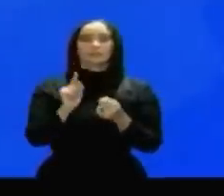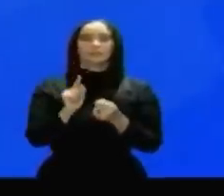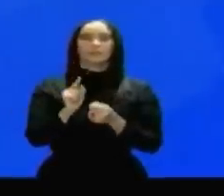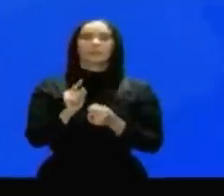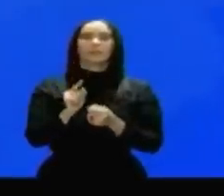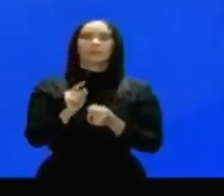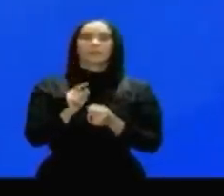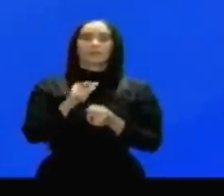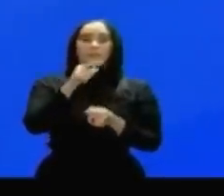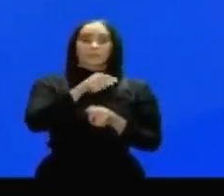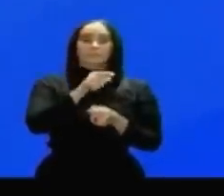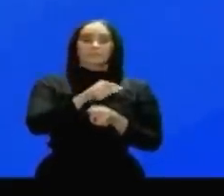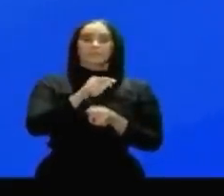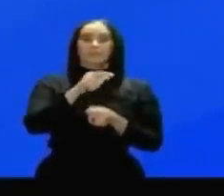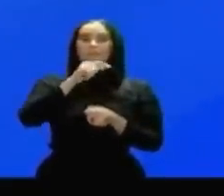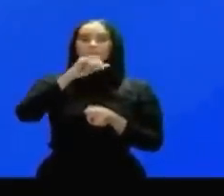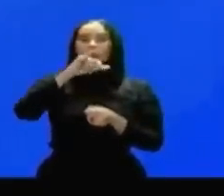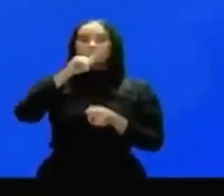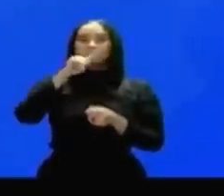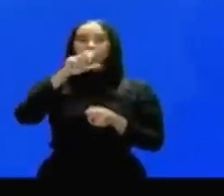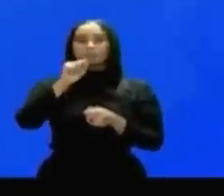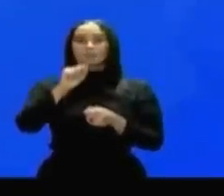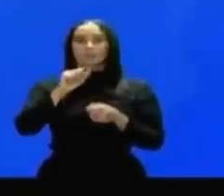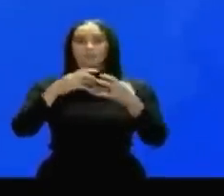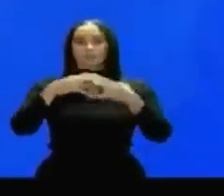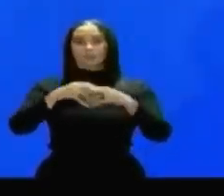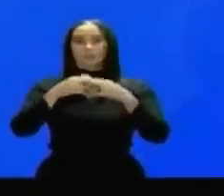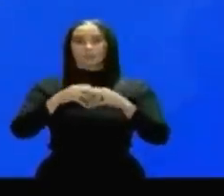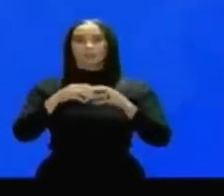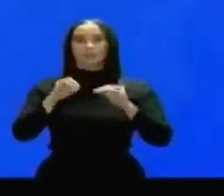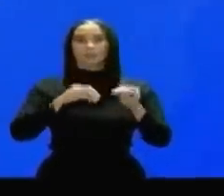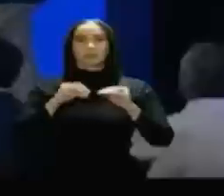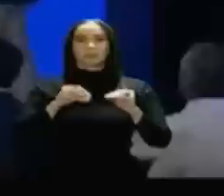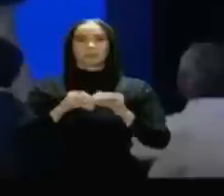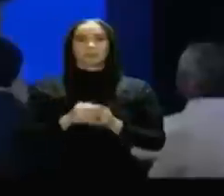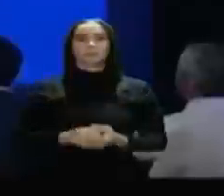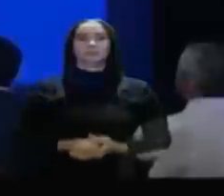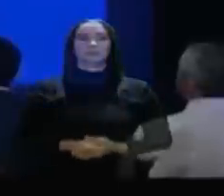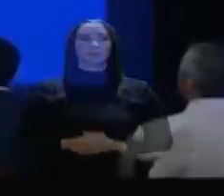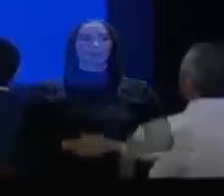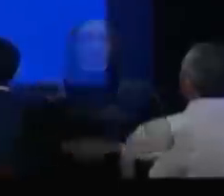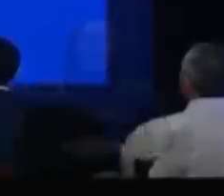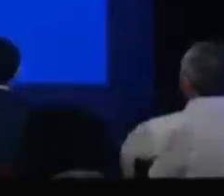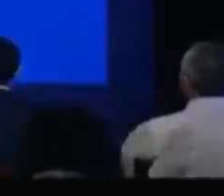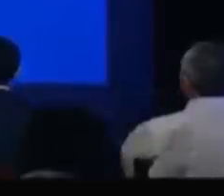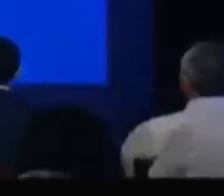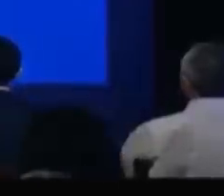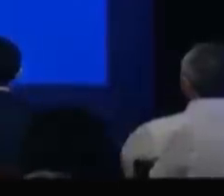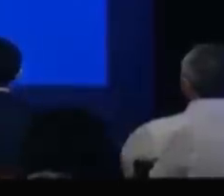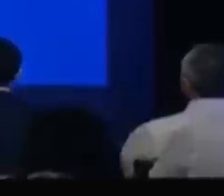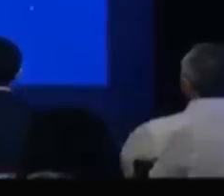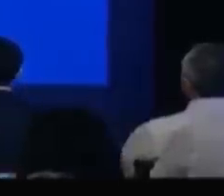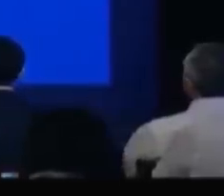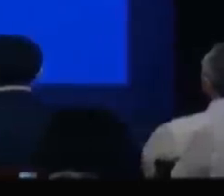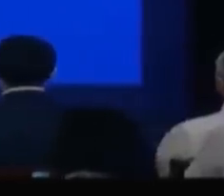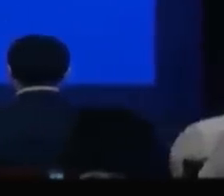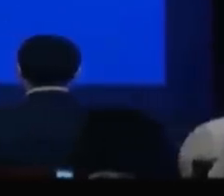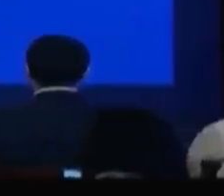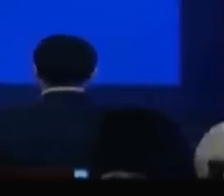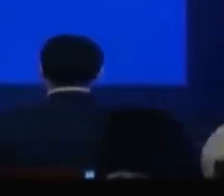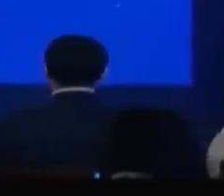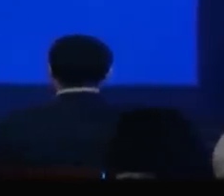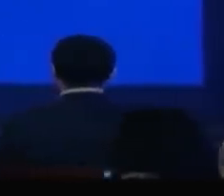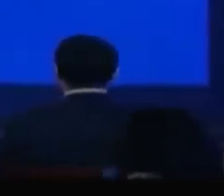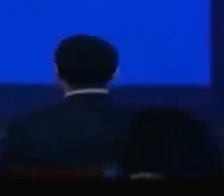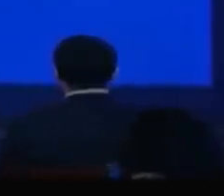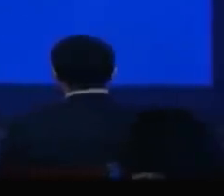haciendo con Ito Bisonó de Industria y Comercio. Sí. Muy bien, presidente, a todos los presentes. Aquí